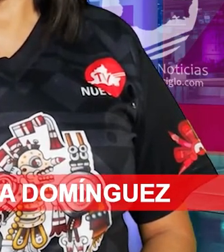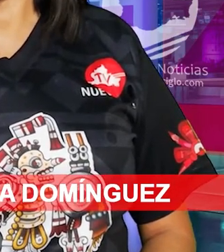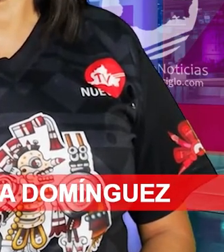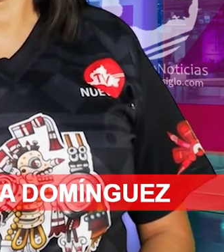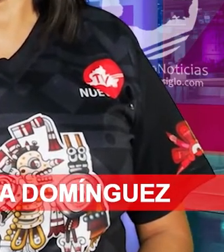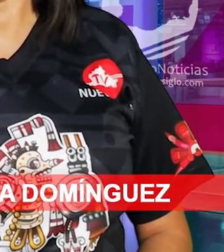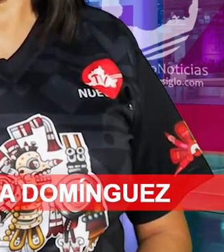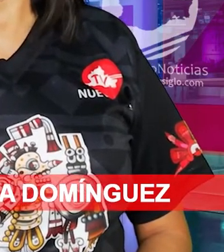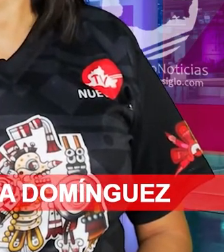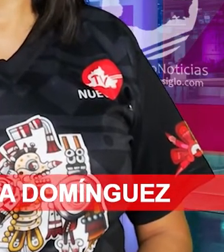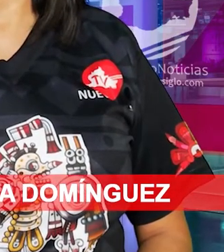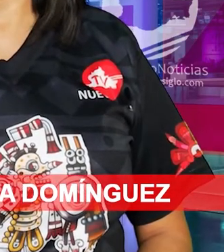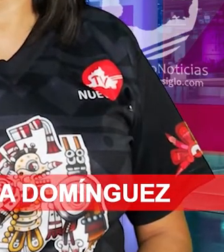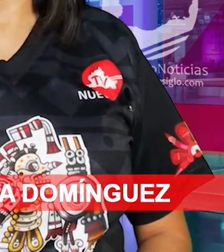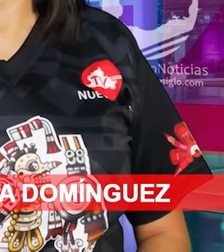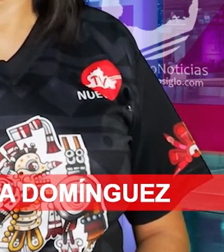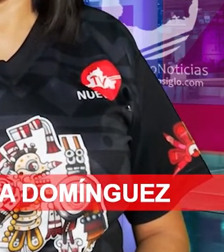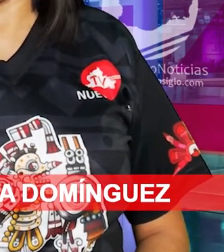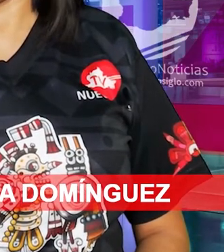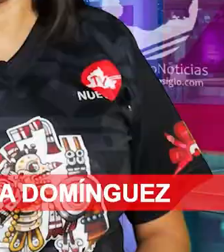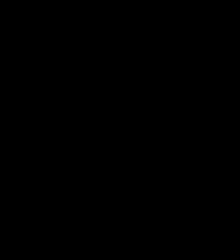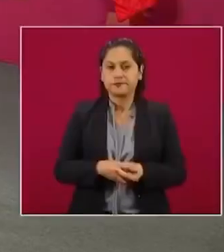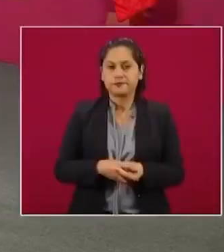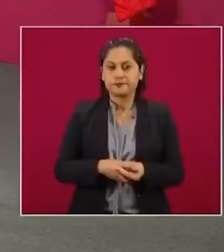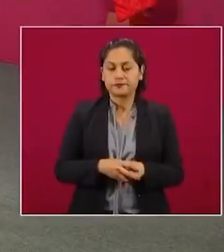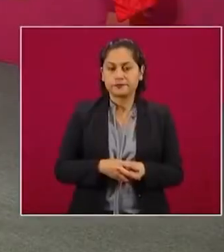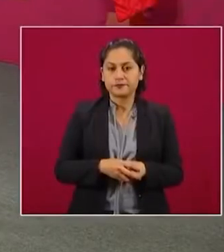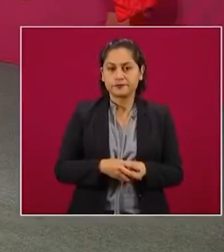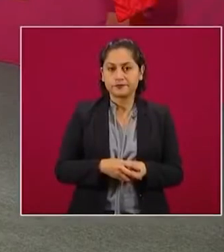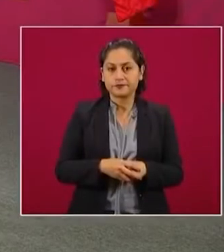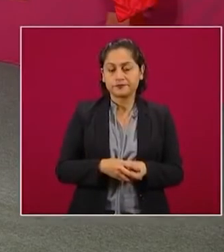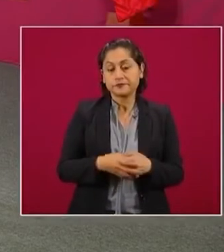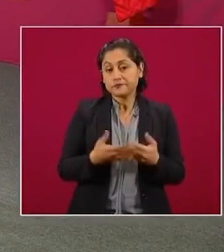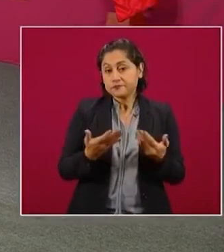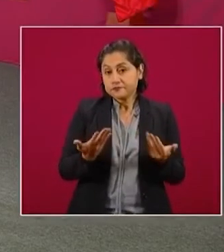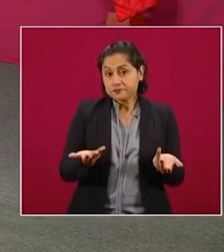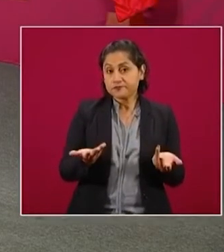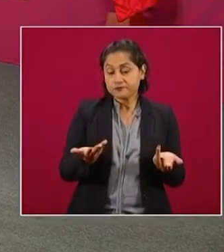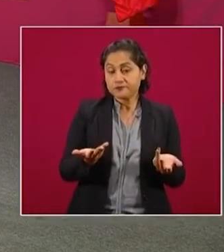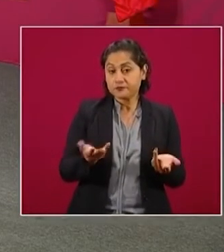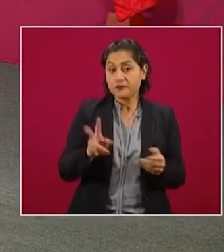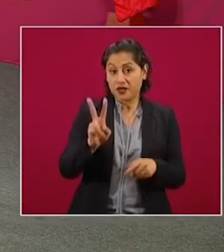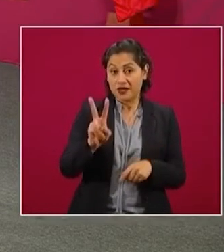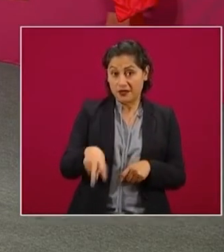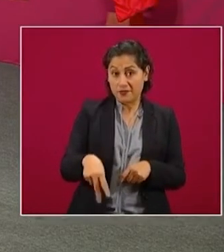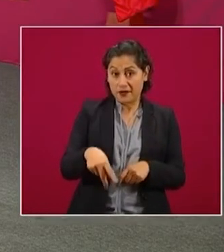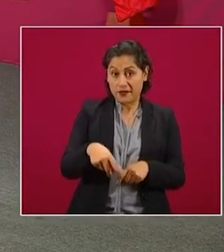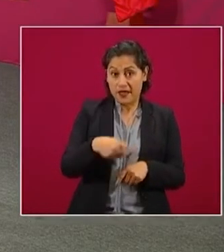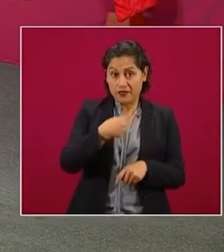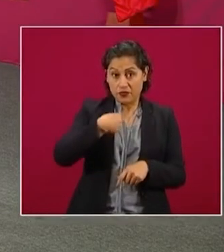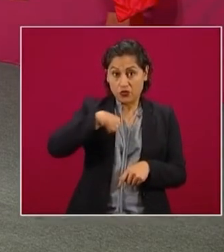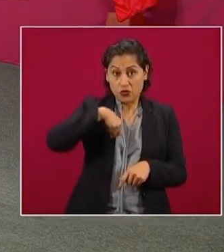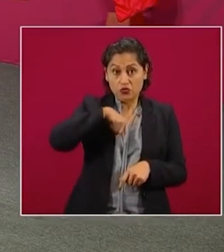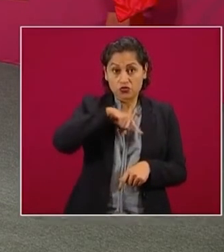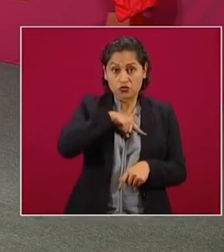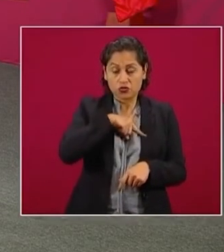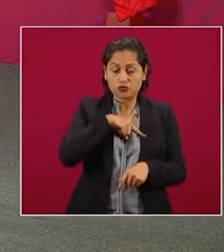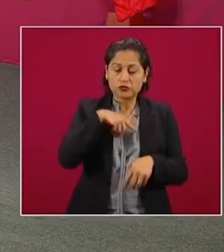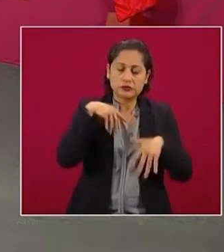exterior y así garantizar el abasto en nuestro país. Nos costó mucho esto del abasto, pero ya